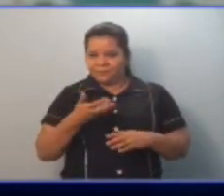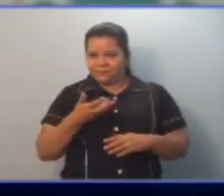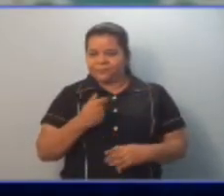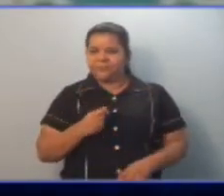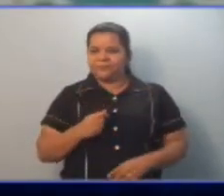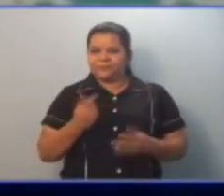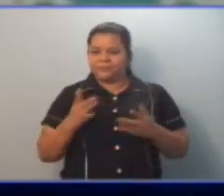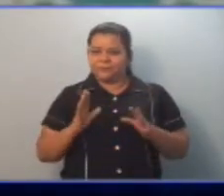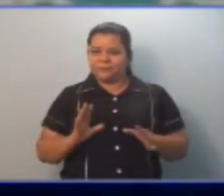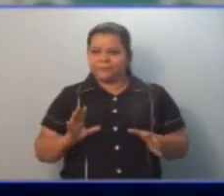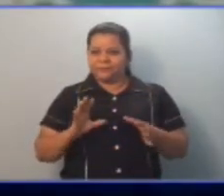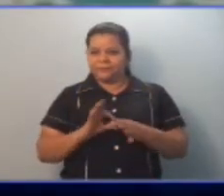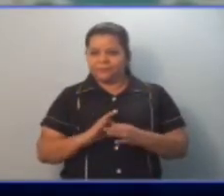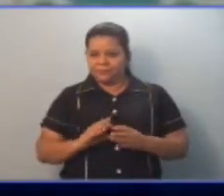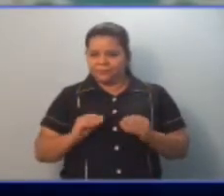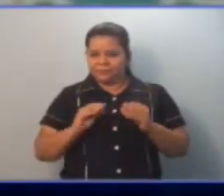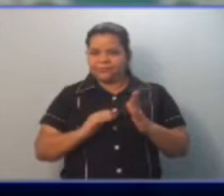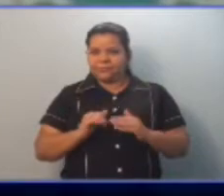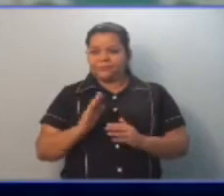plenamente organizado.